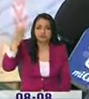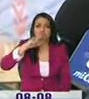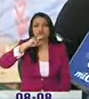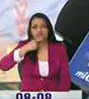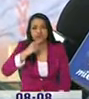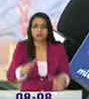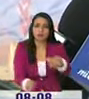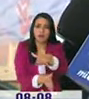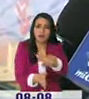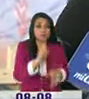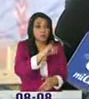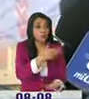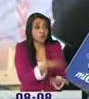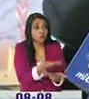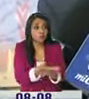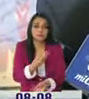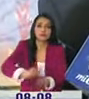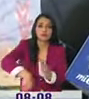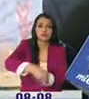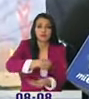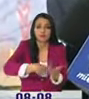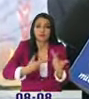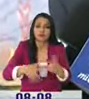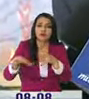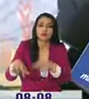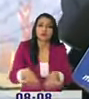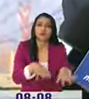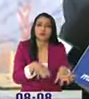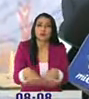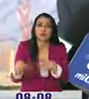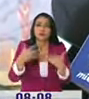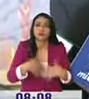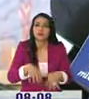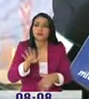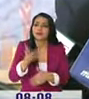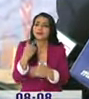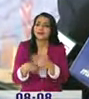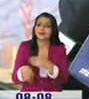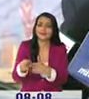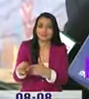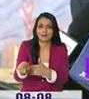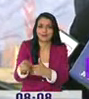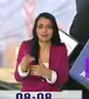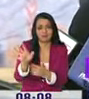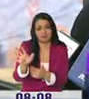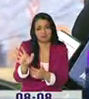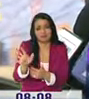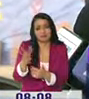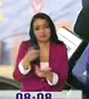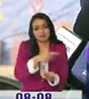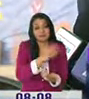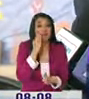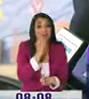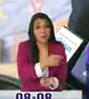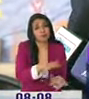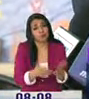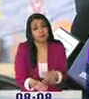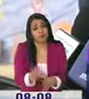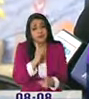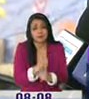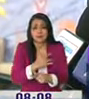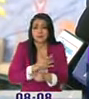lo justificaron y nosotros lo hemos devuelto. También estoy coordinando con la hija de la persona que lastimosamente falleció, eso nos duele mucho, nos